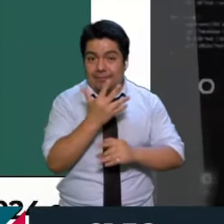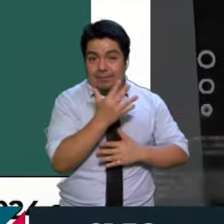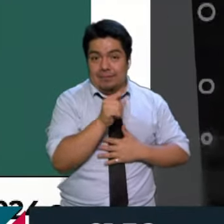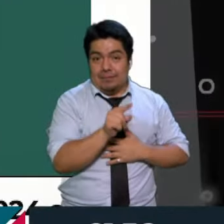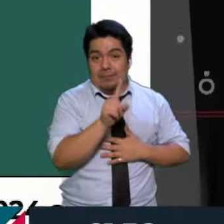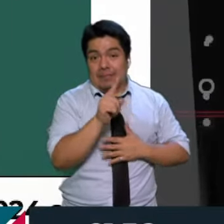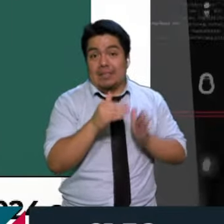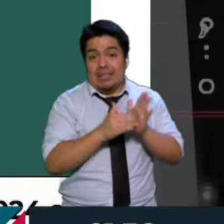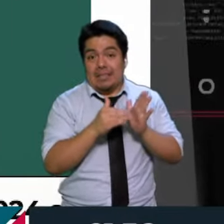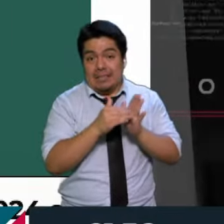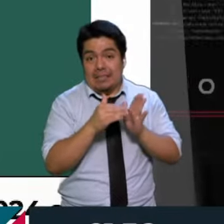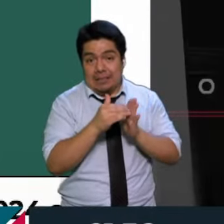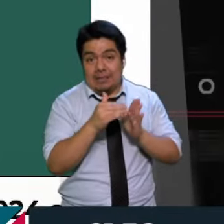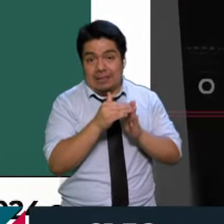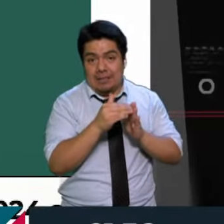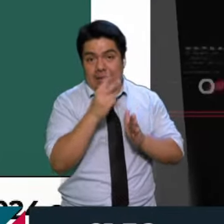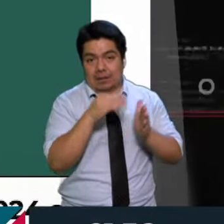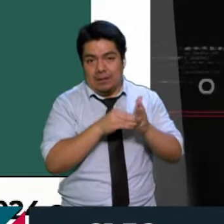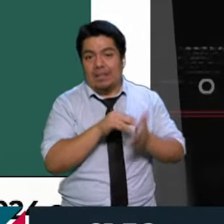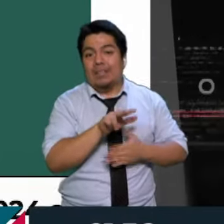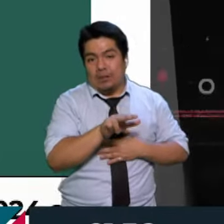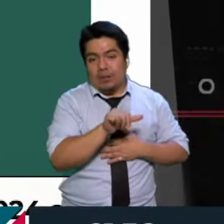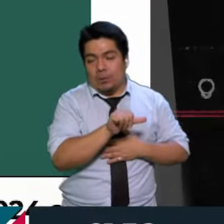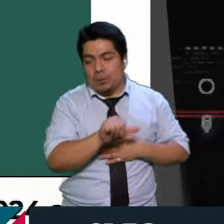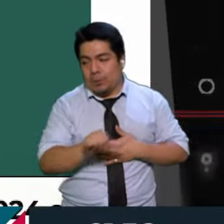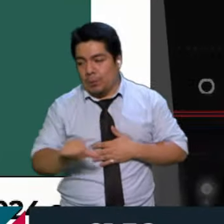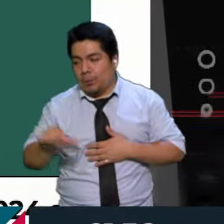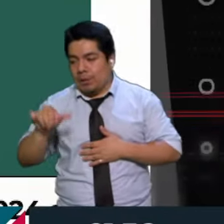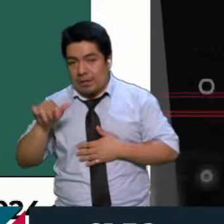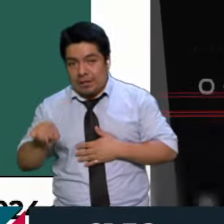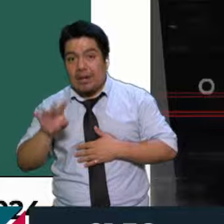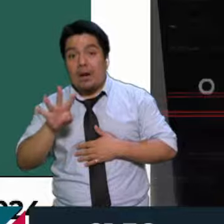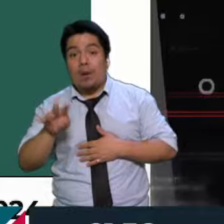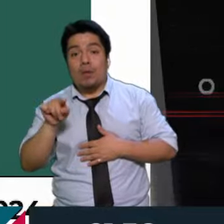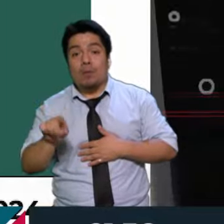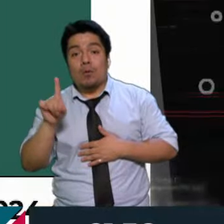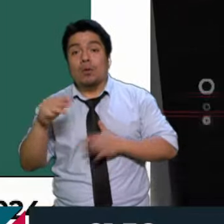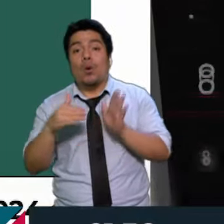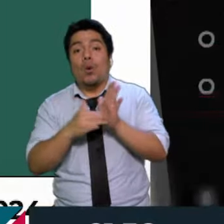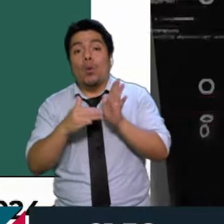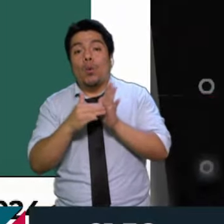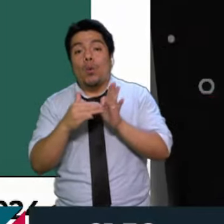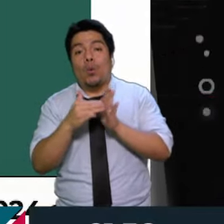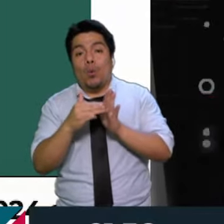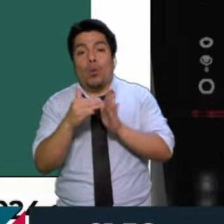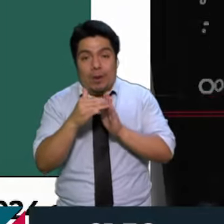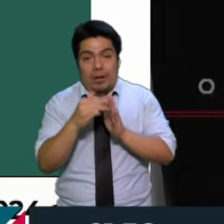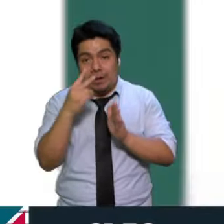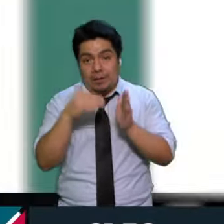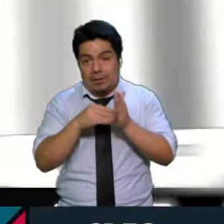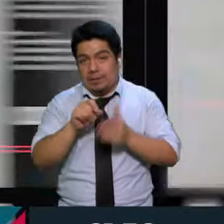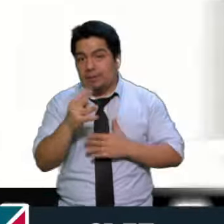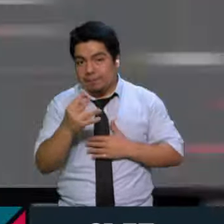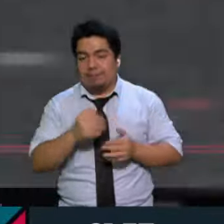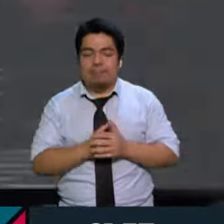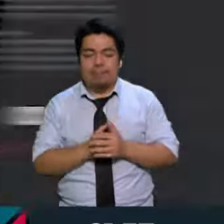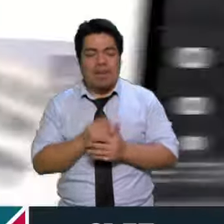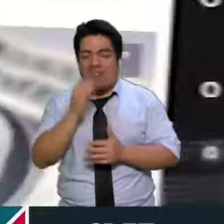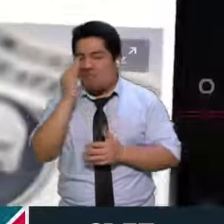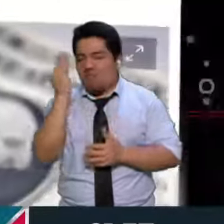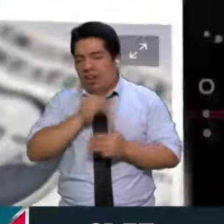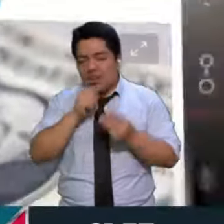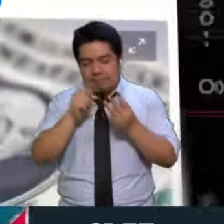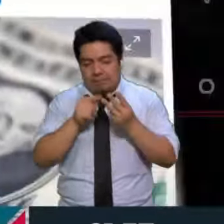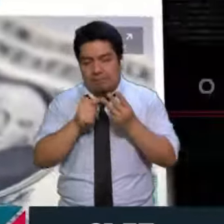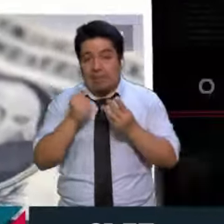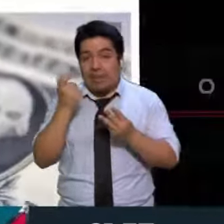5.1 billones al cierre de 2018 a 4.1 billones en 2024. 3. Falso que la